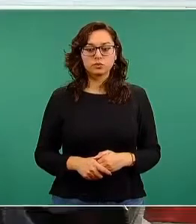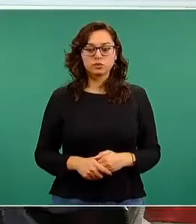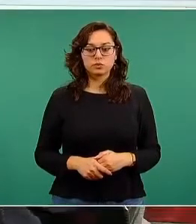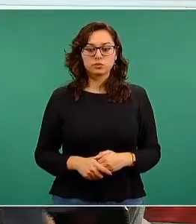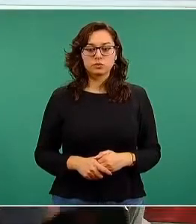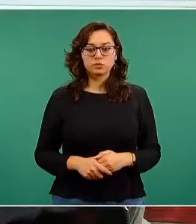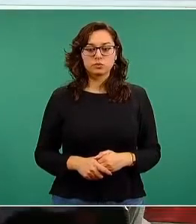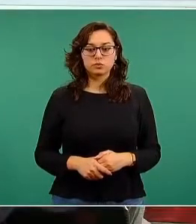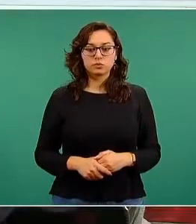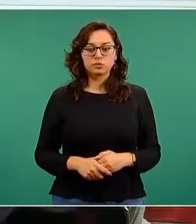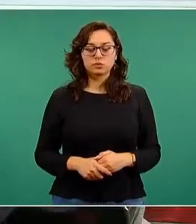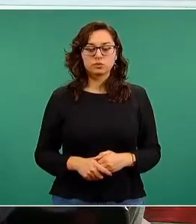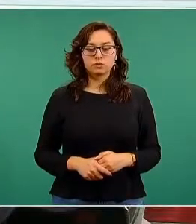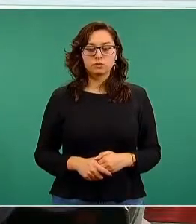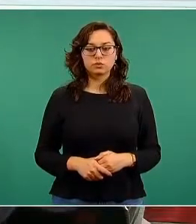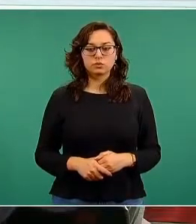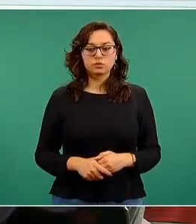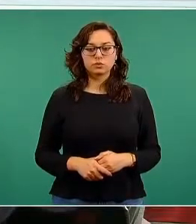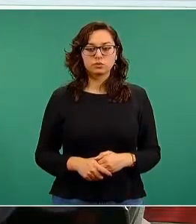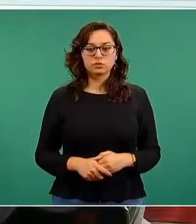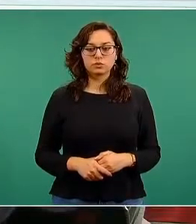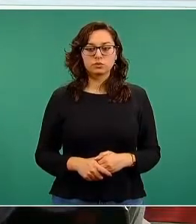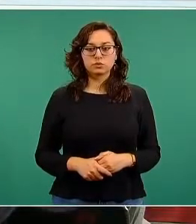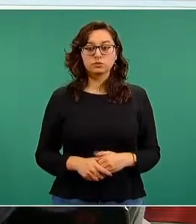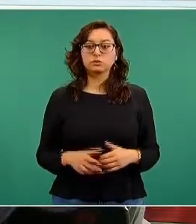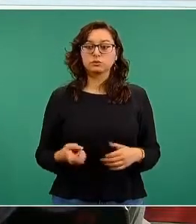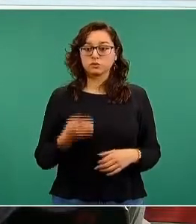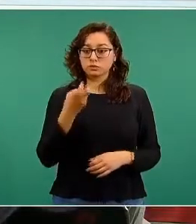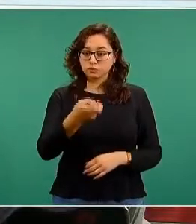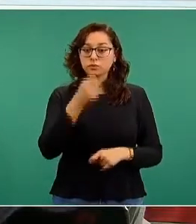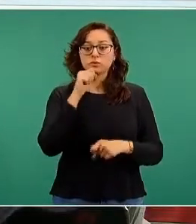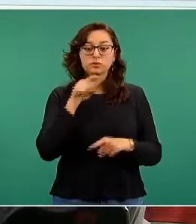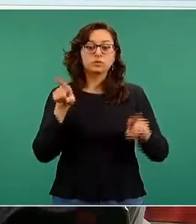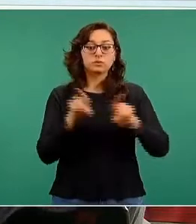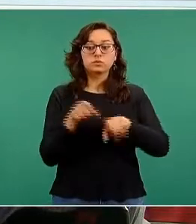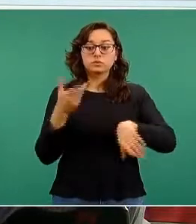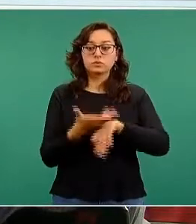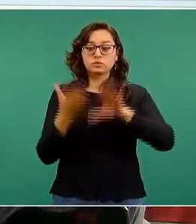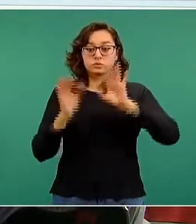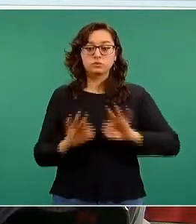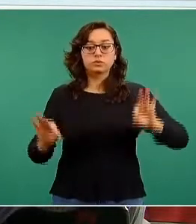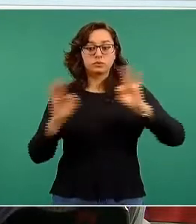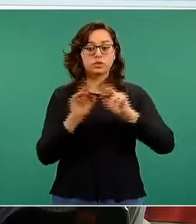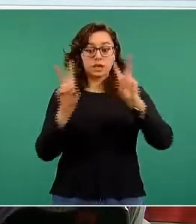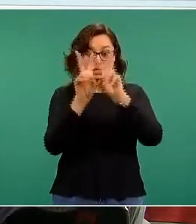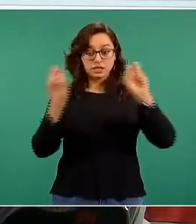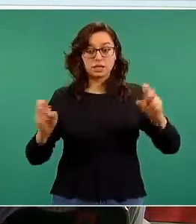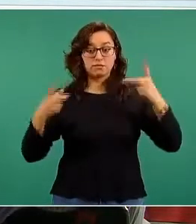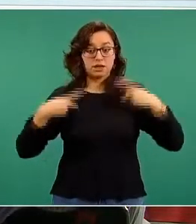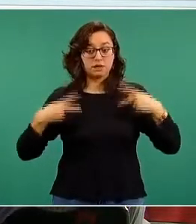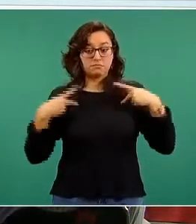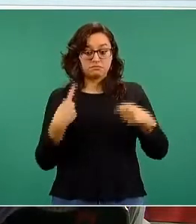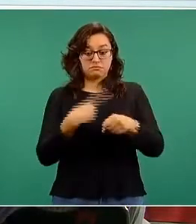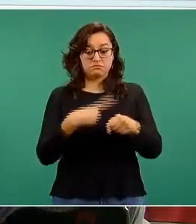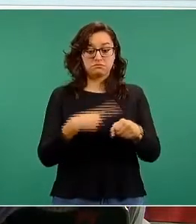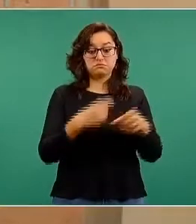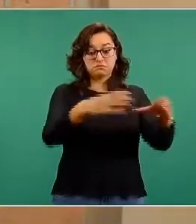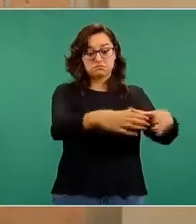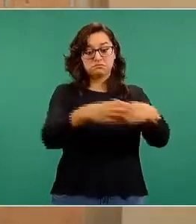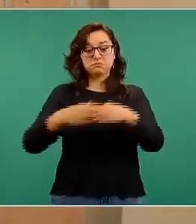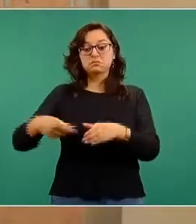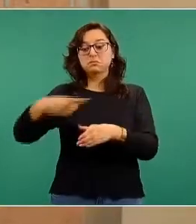este es otro de los diapositivas sumamente importante que nos habla de la letalidad por la semana epidemiológica. Ha